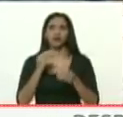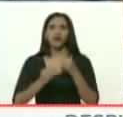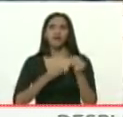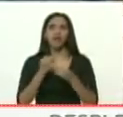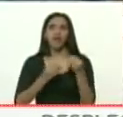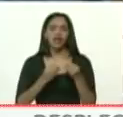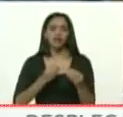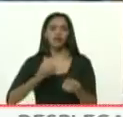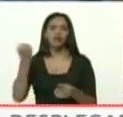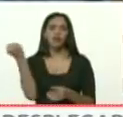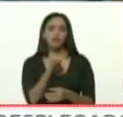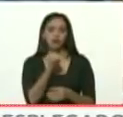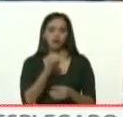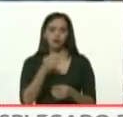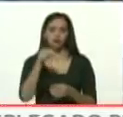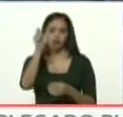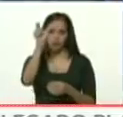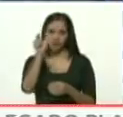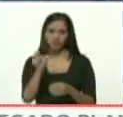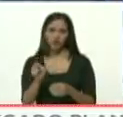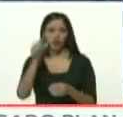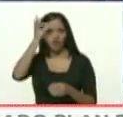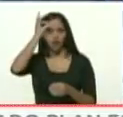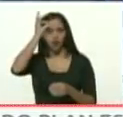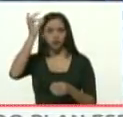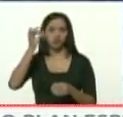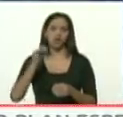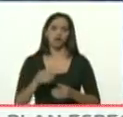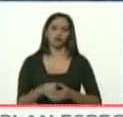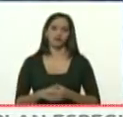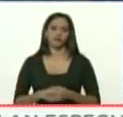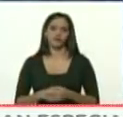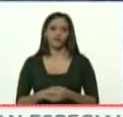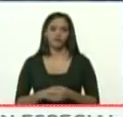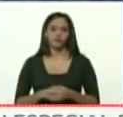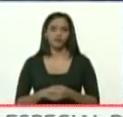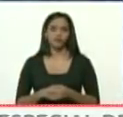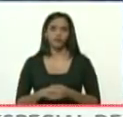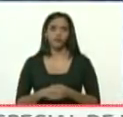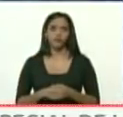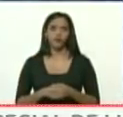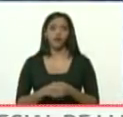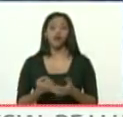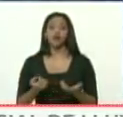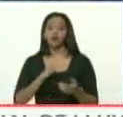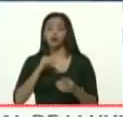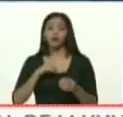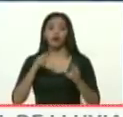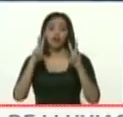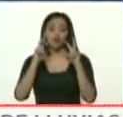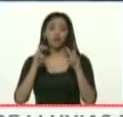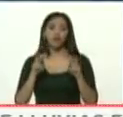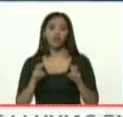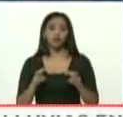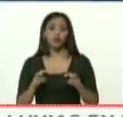crimen del exconcejal Edmundo Rada. Siguiendo con las investigaciones,